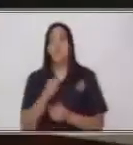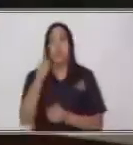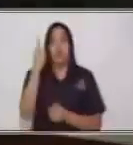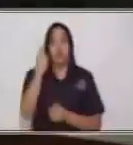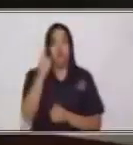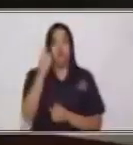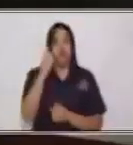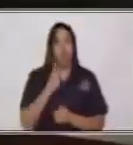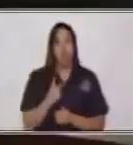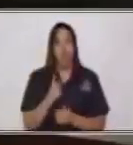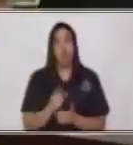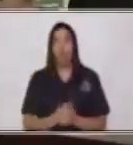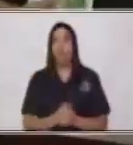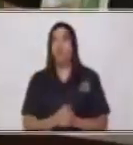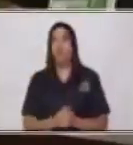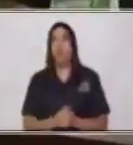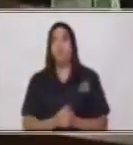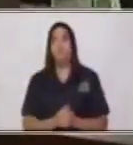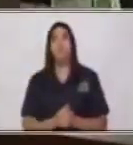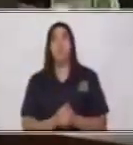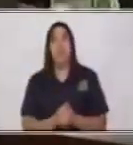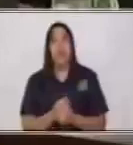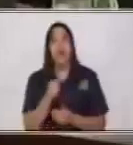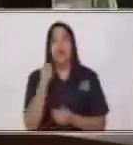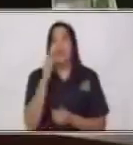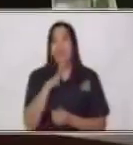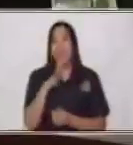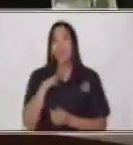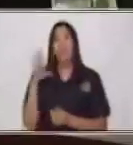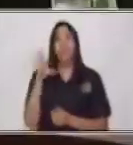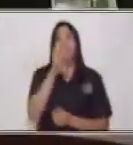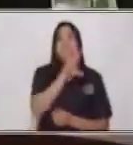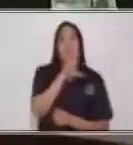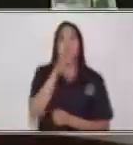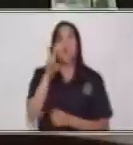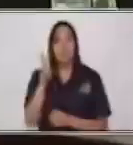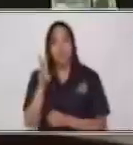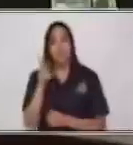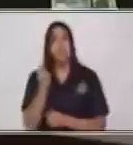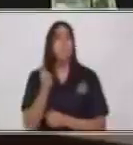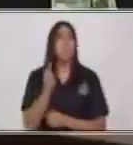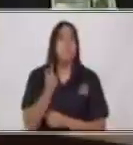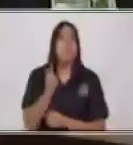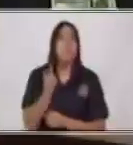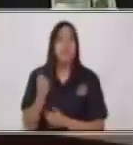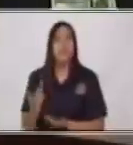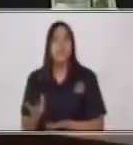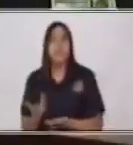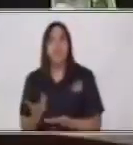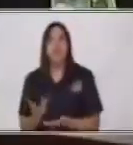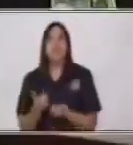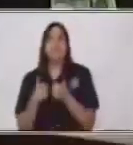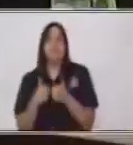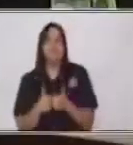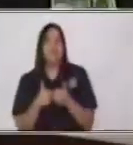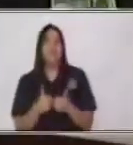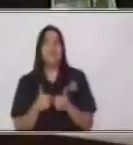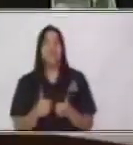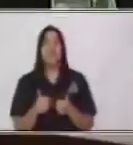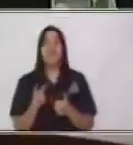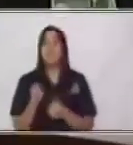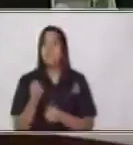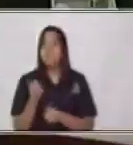1, 2. Tenemos ahora 52 y me falta algo. ¿Qué me falta? Muy bien, me